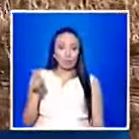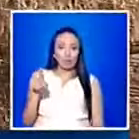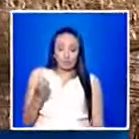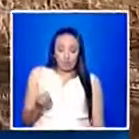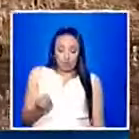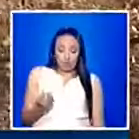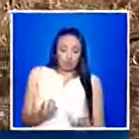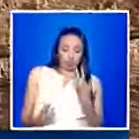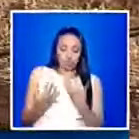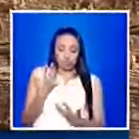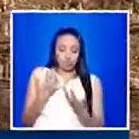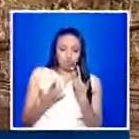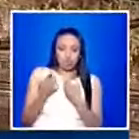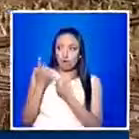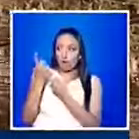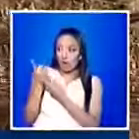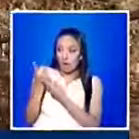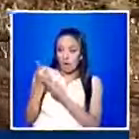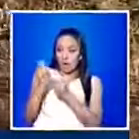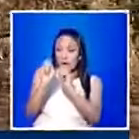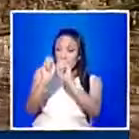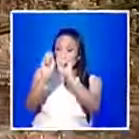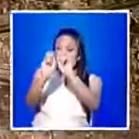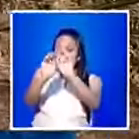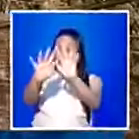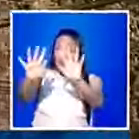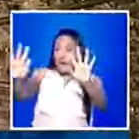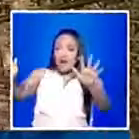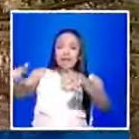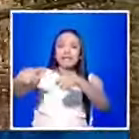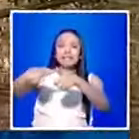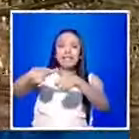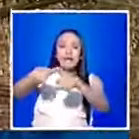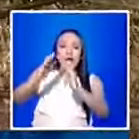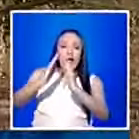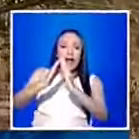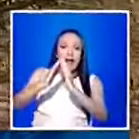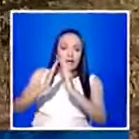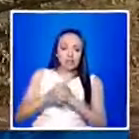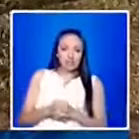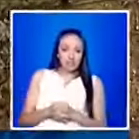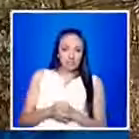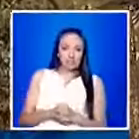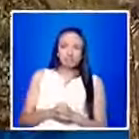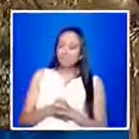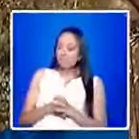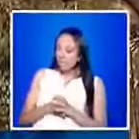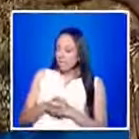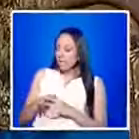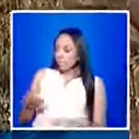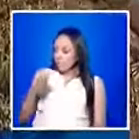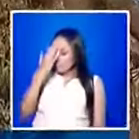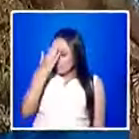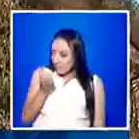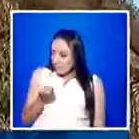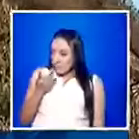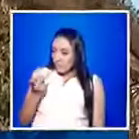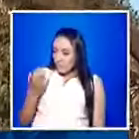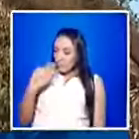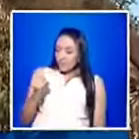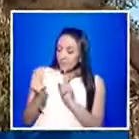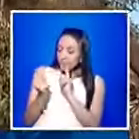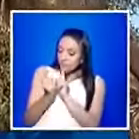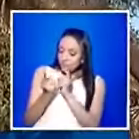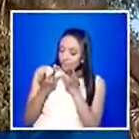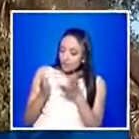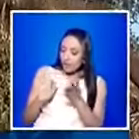aquí en este punto. Y la maleza sobre todo está muy cerca de las viviendas. Vecino, muy buenos días. Ustedes ya han tenido un acercamiento